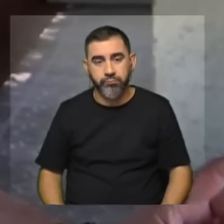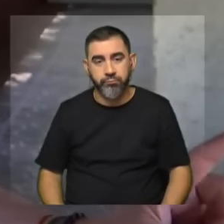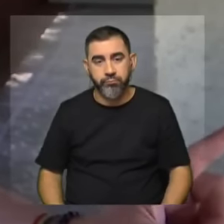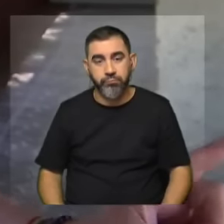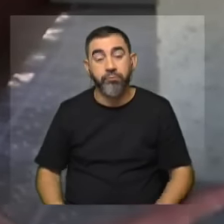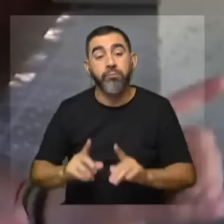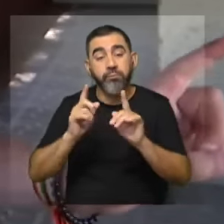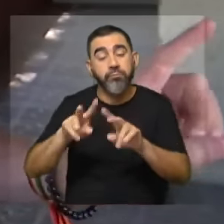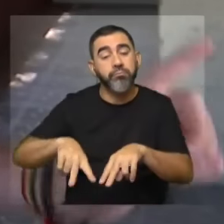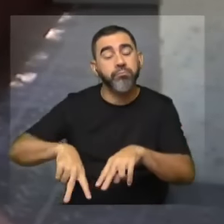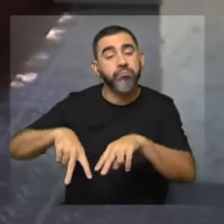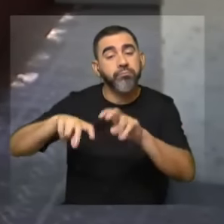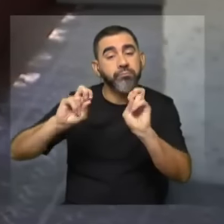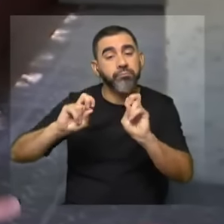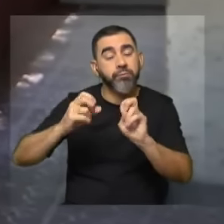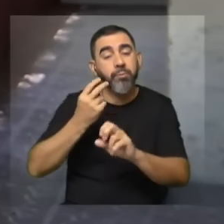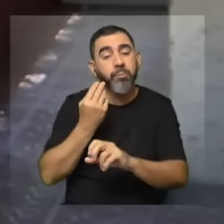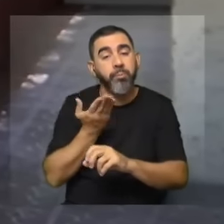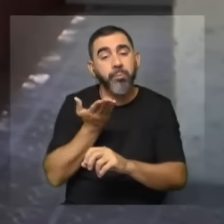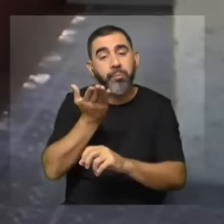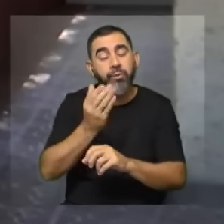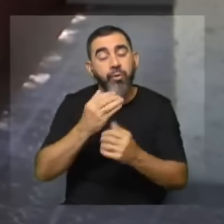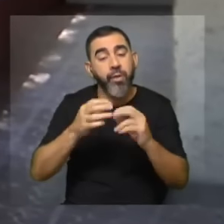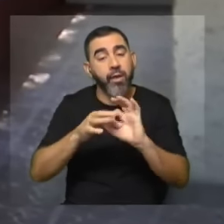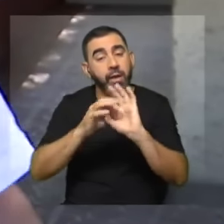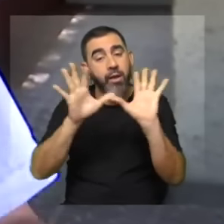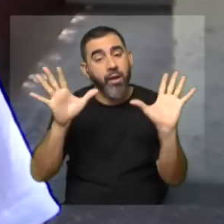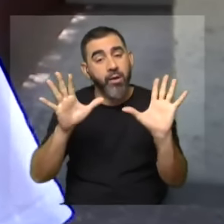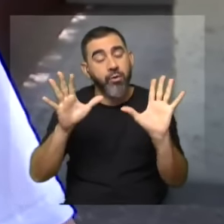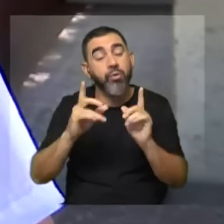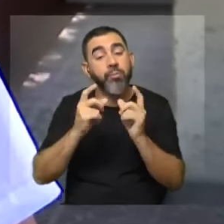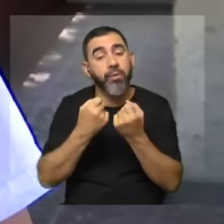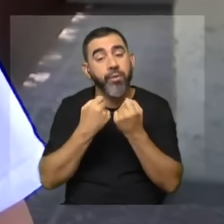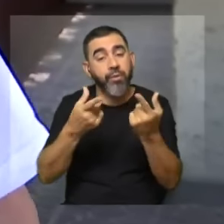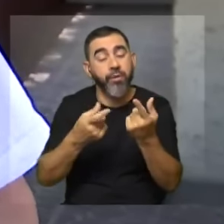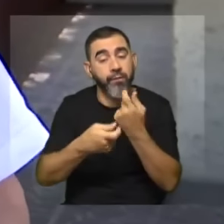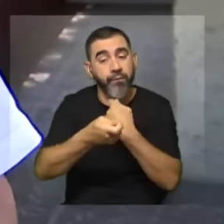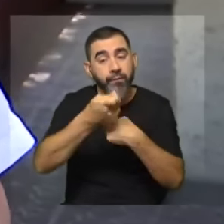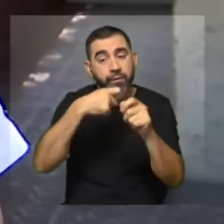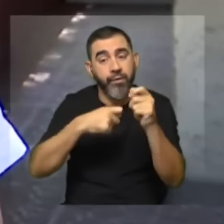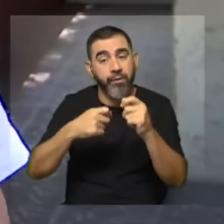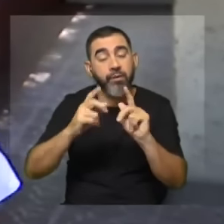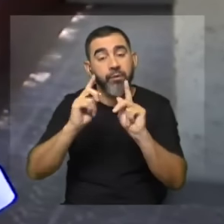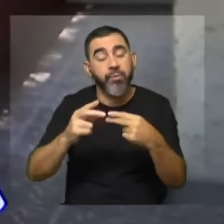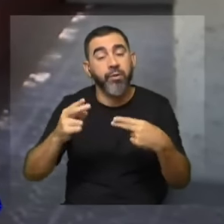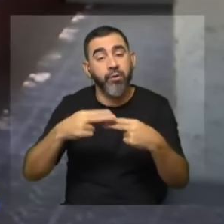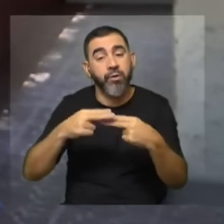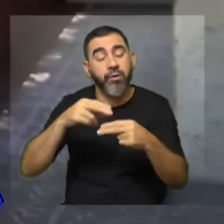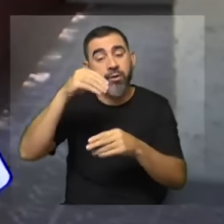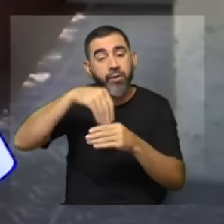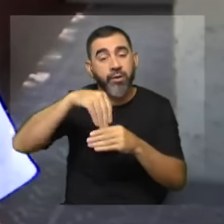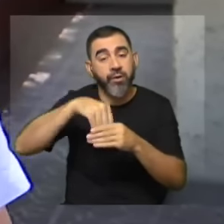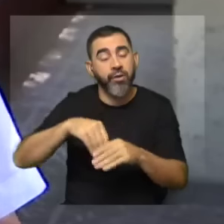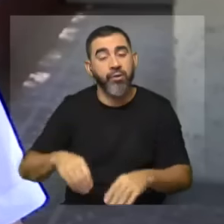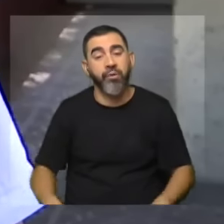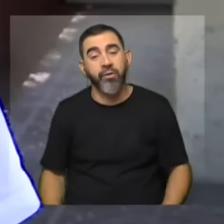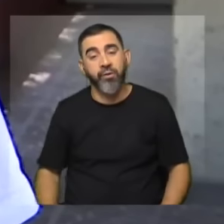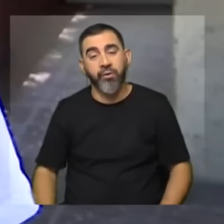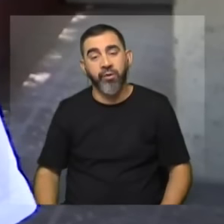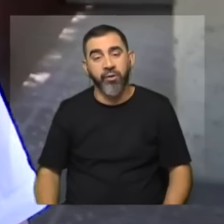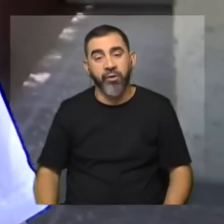están estudiando la solicitud de claro de brindar también este contenidos dig También